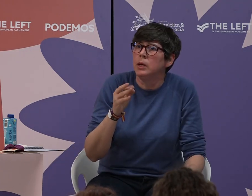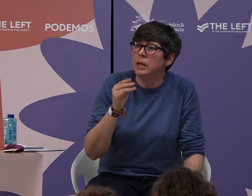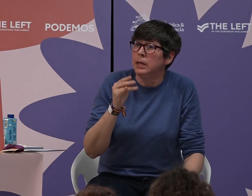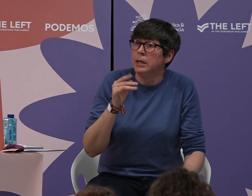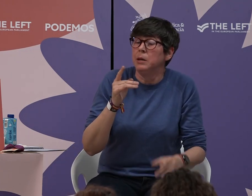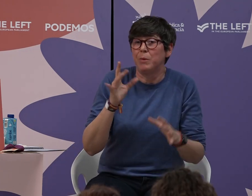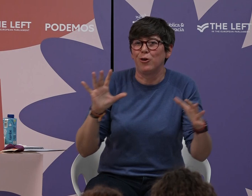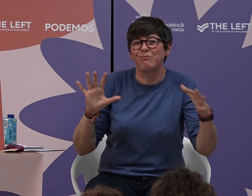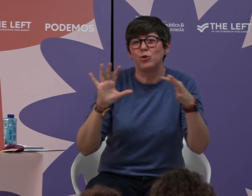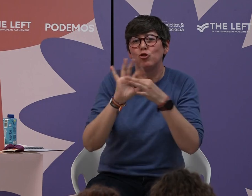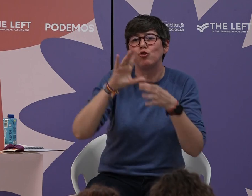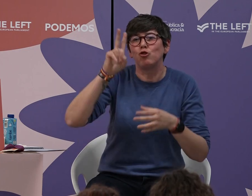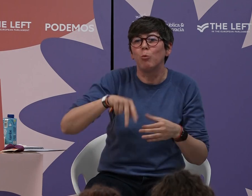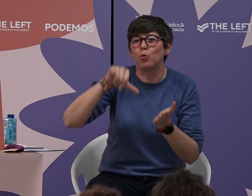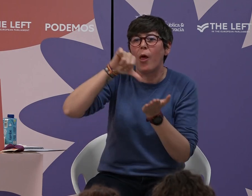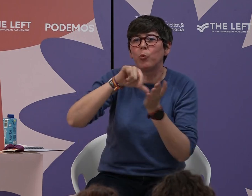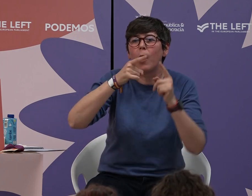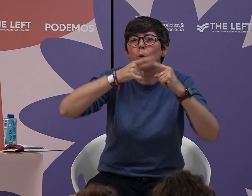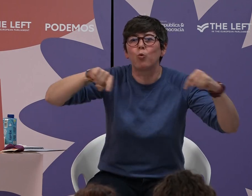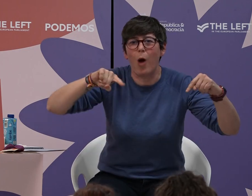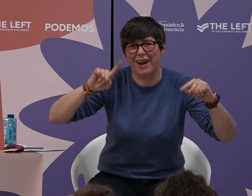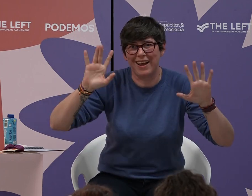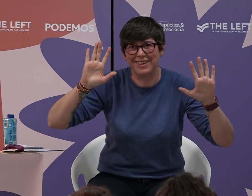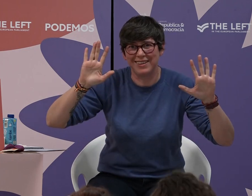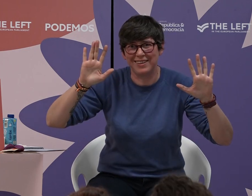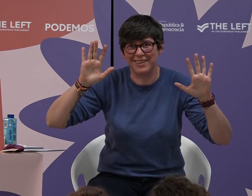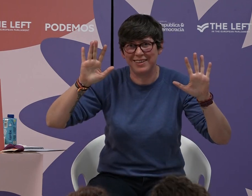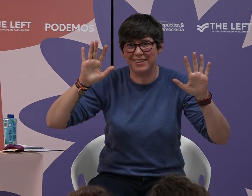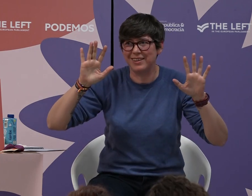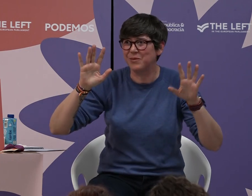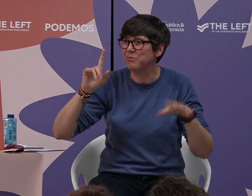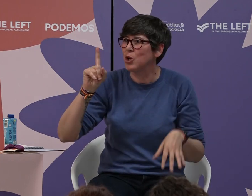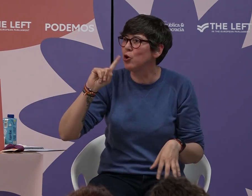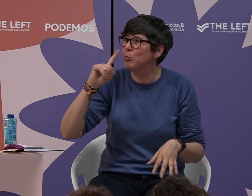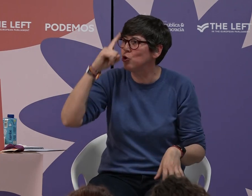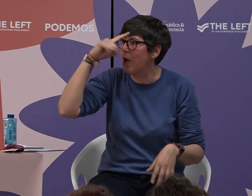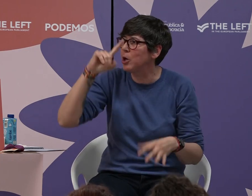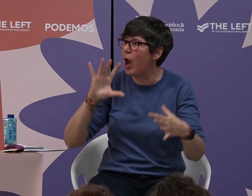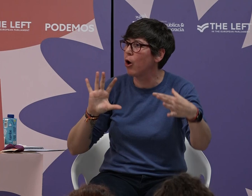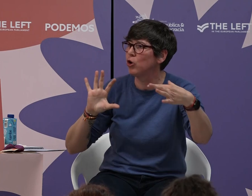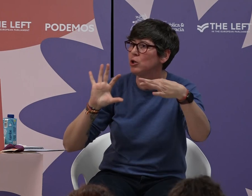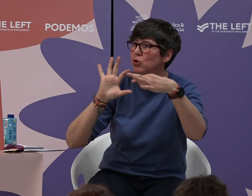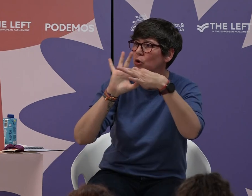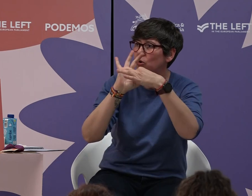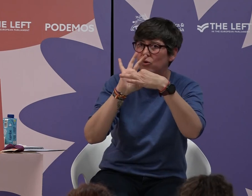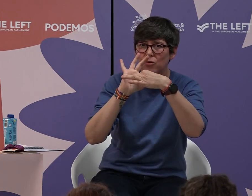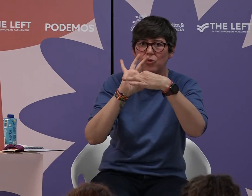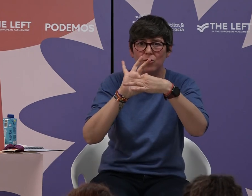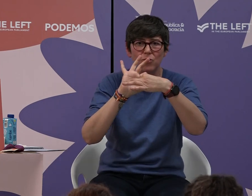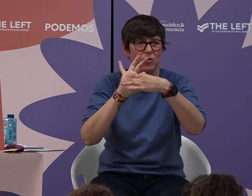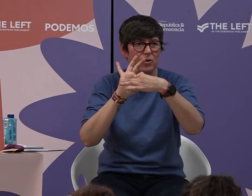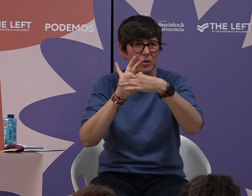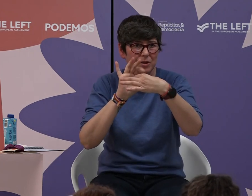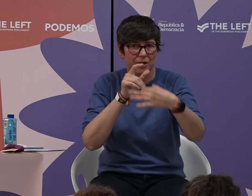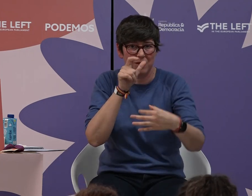fantástica una trayectoria fantástica somos una ciudad portuaria es cierto pero no